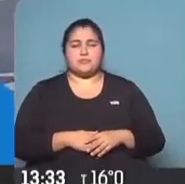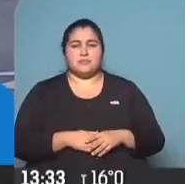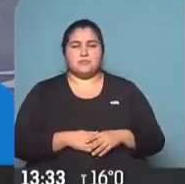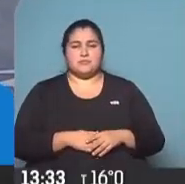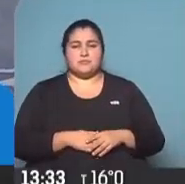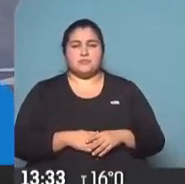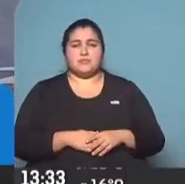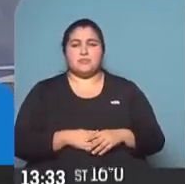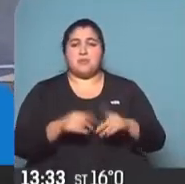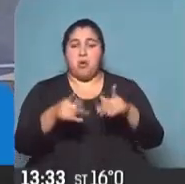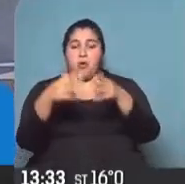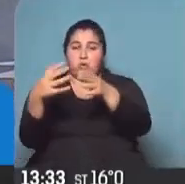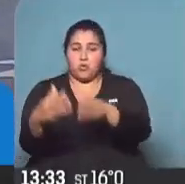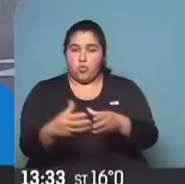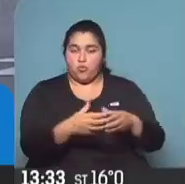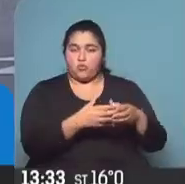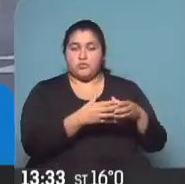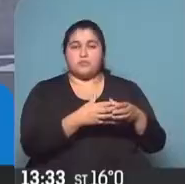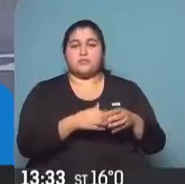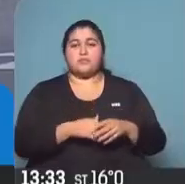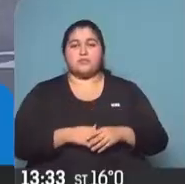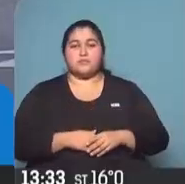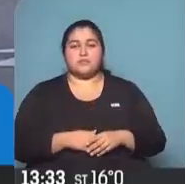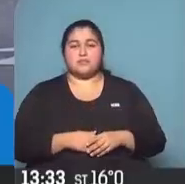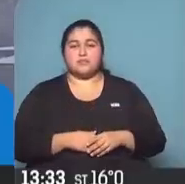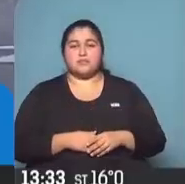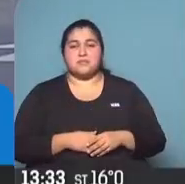a continuación 2002